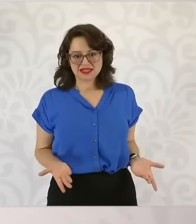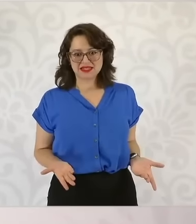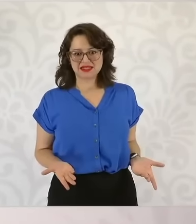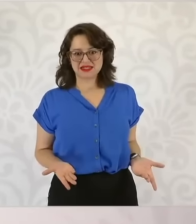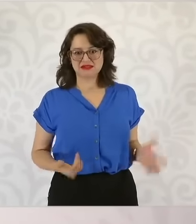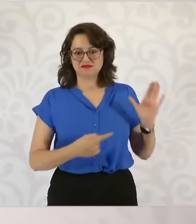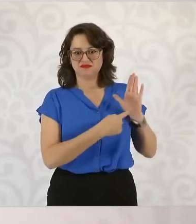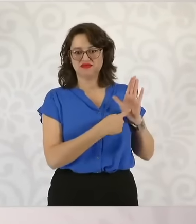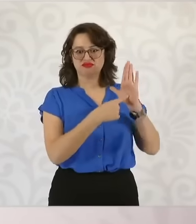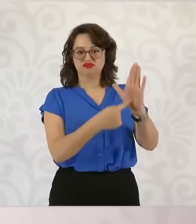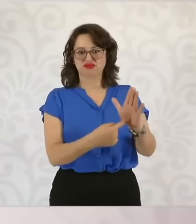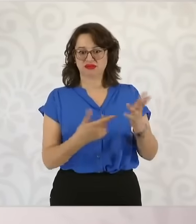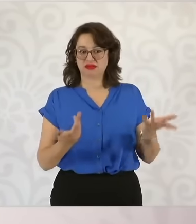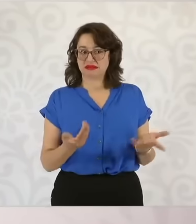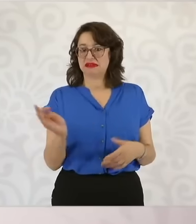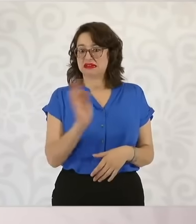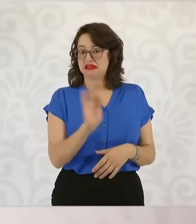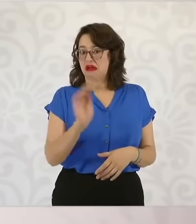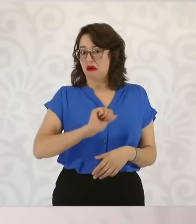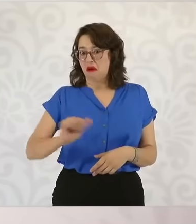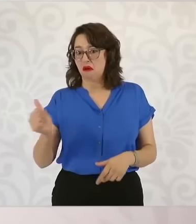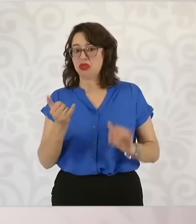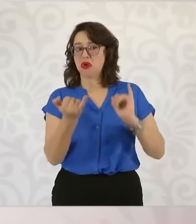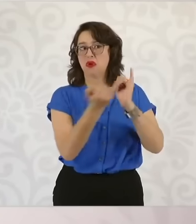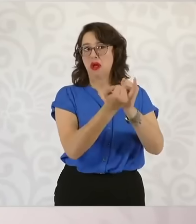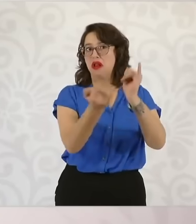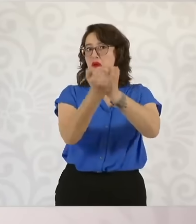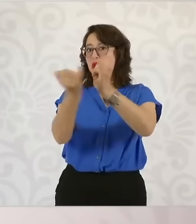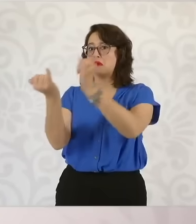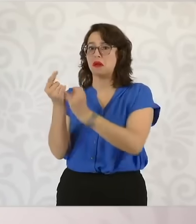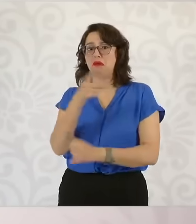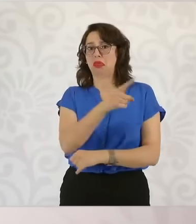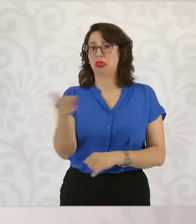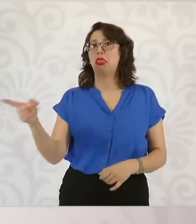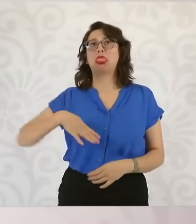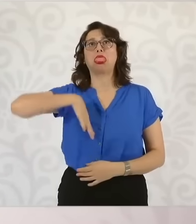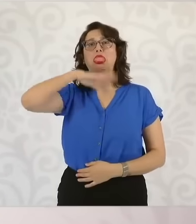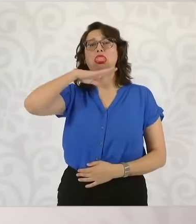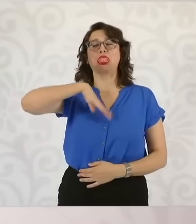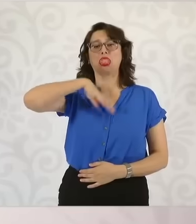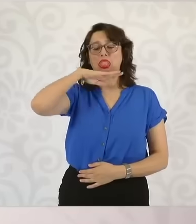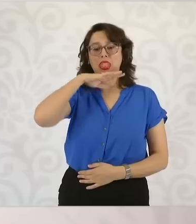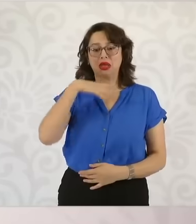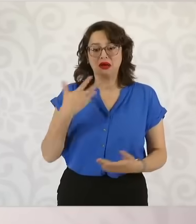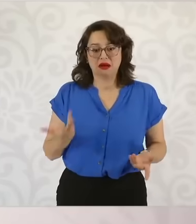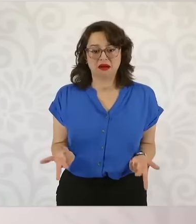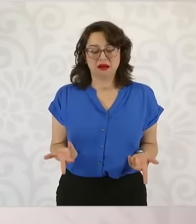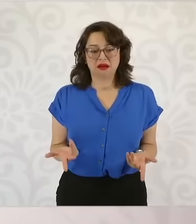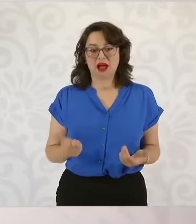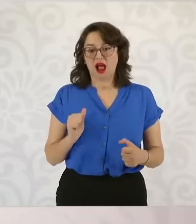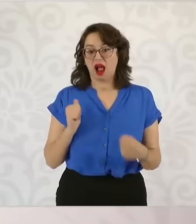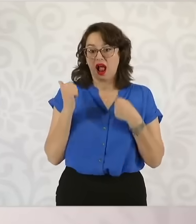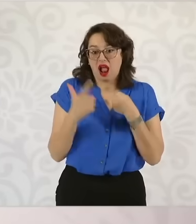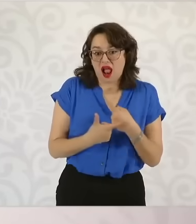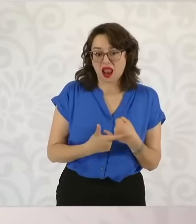y piensen cuántos otros han pasado frente a ustedes y no se pudo lograr algo